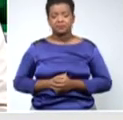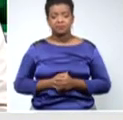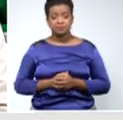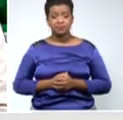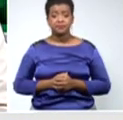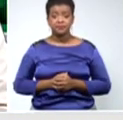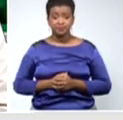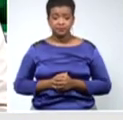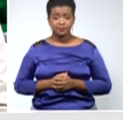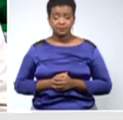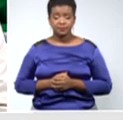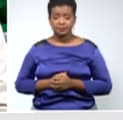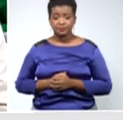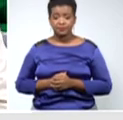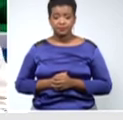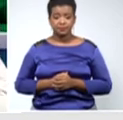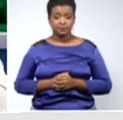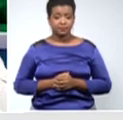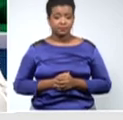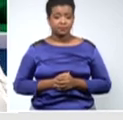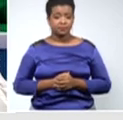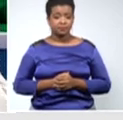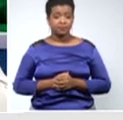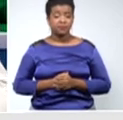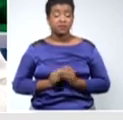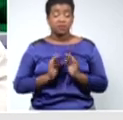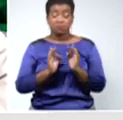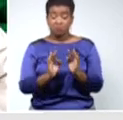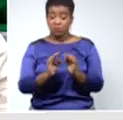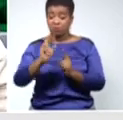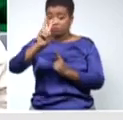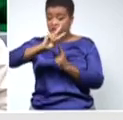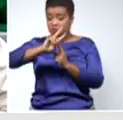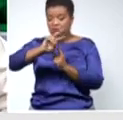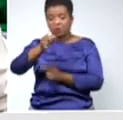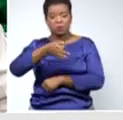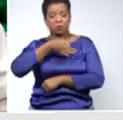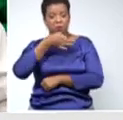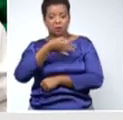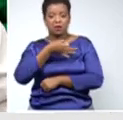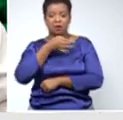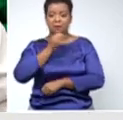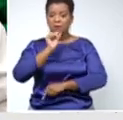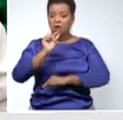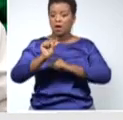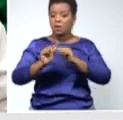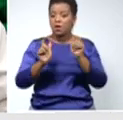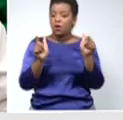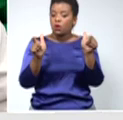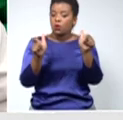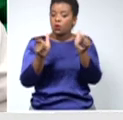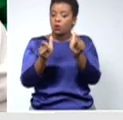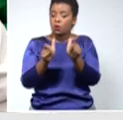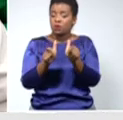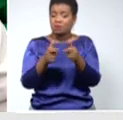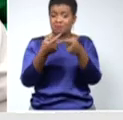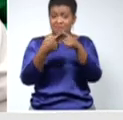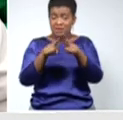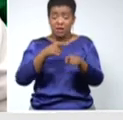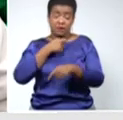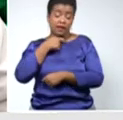aunque muchas revisiones hablan de la reducción en el número de casos, pero por ejemplo ayer se